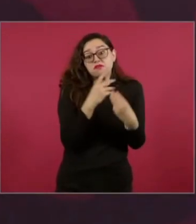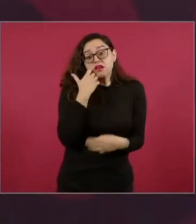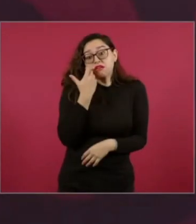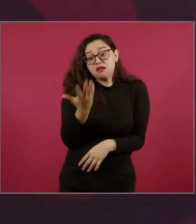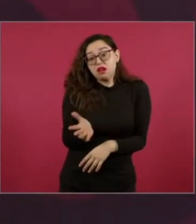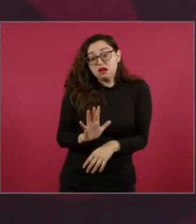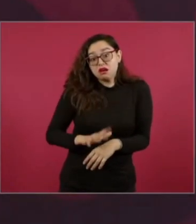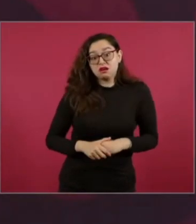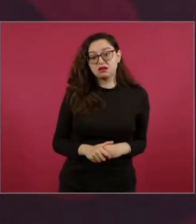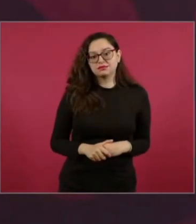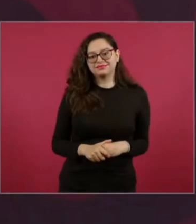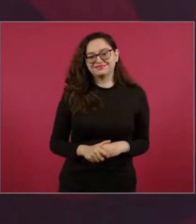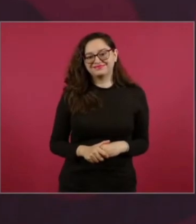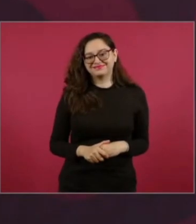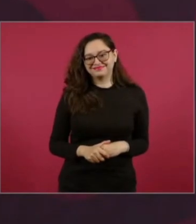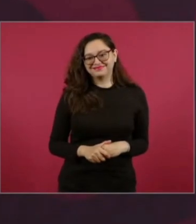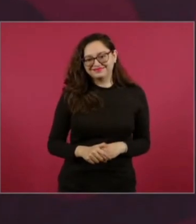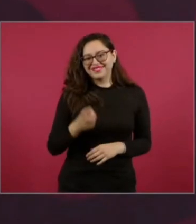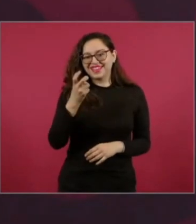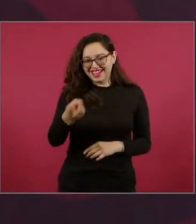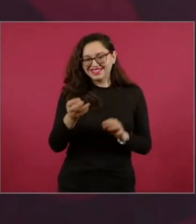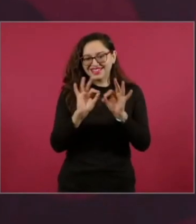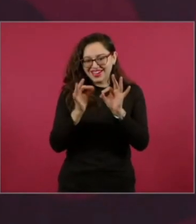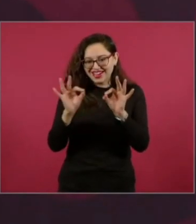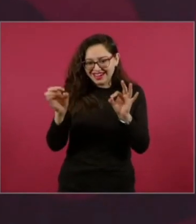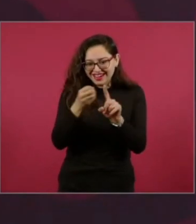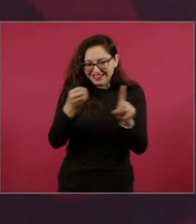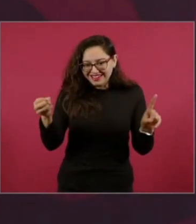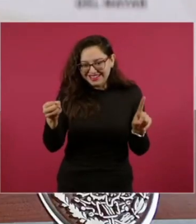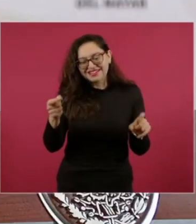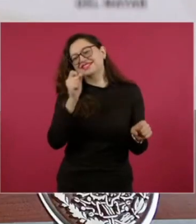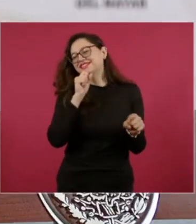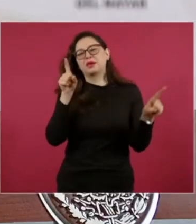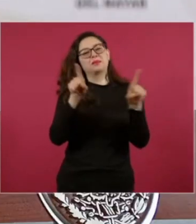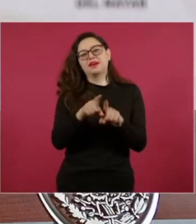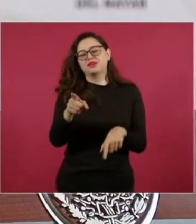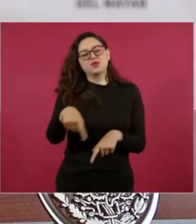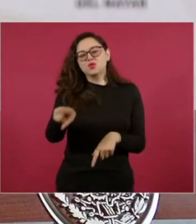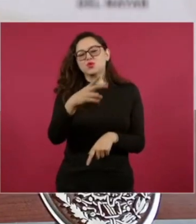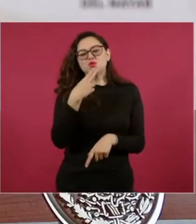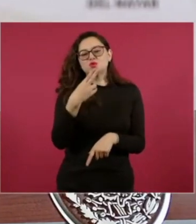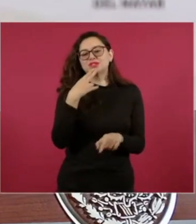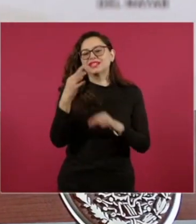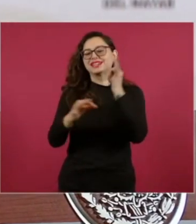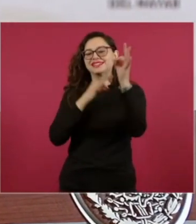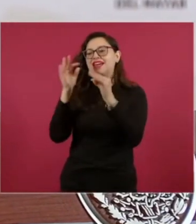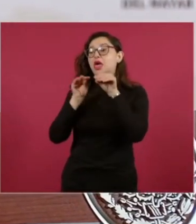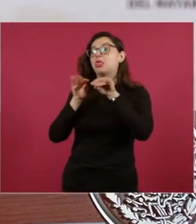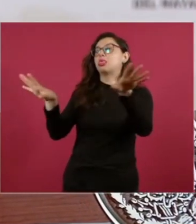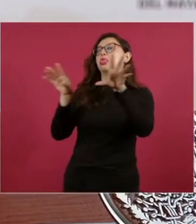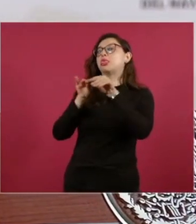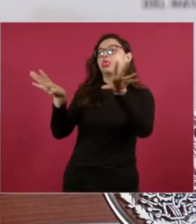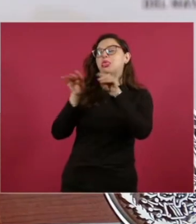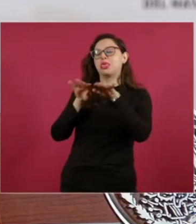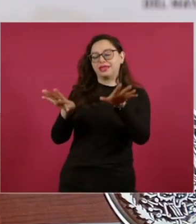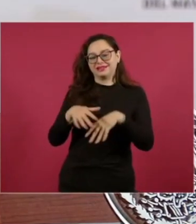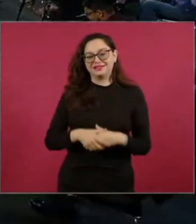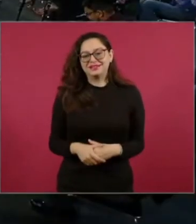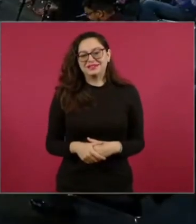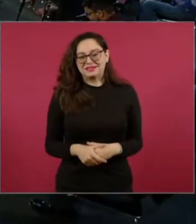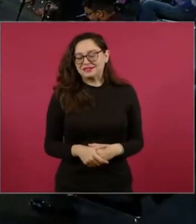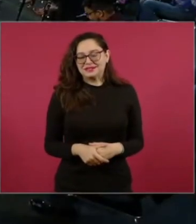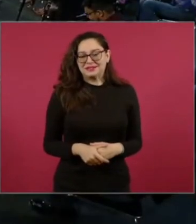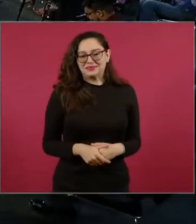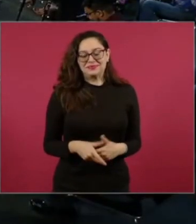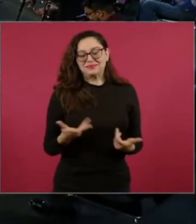Vamos a ir a la conferencia hoy, 18 de septiembre del 2024. Hoy en